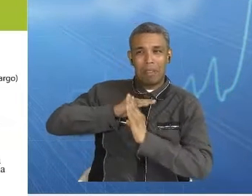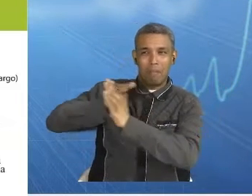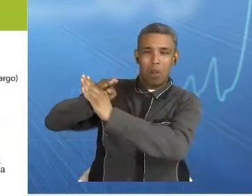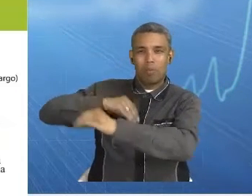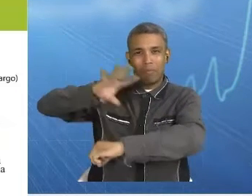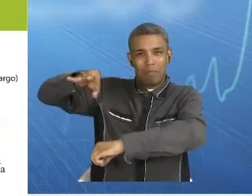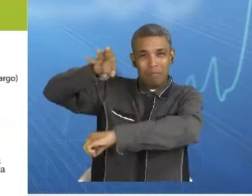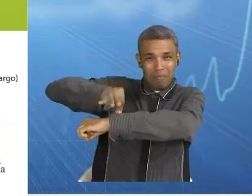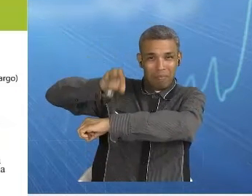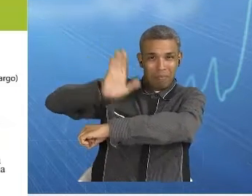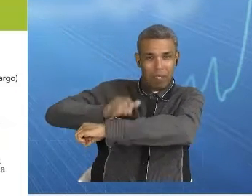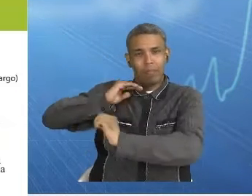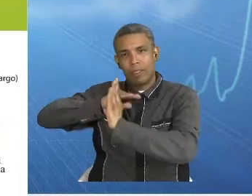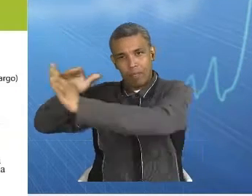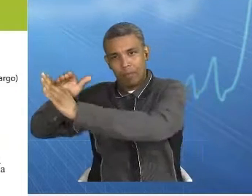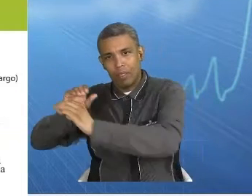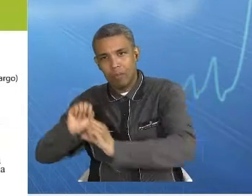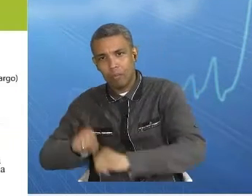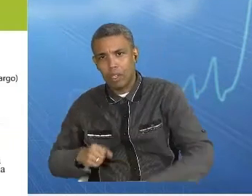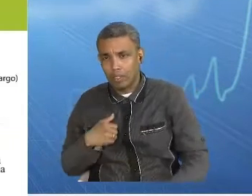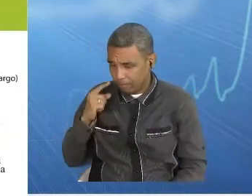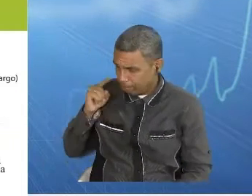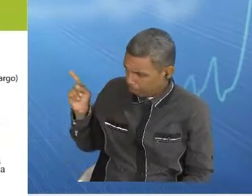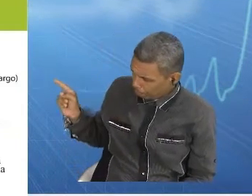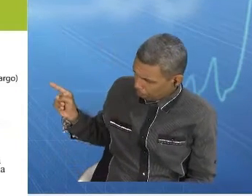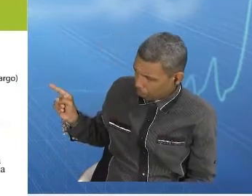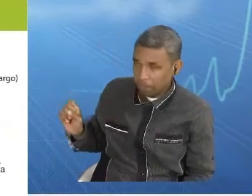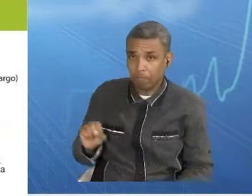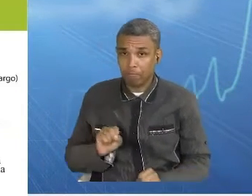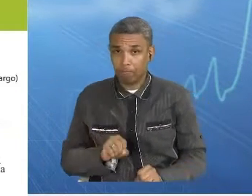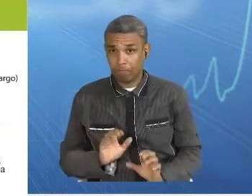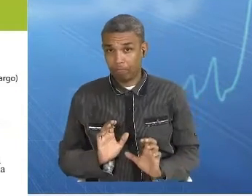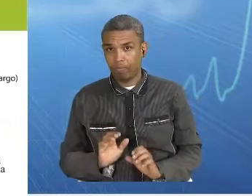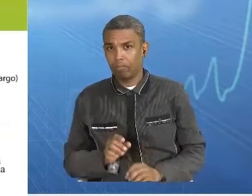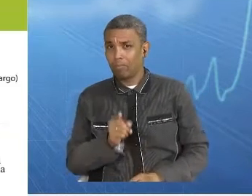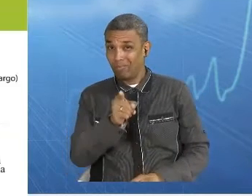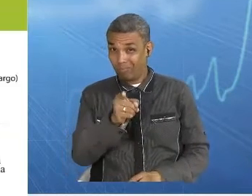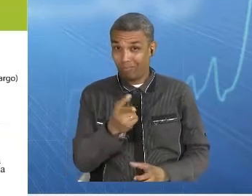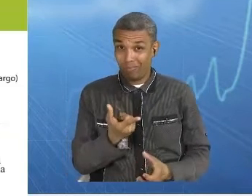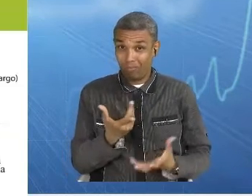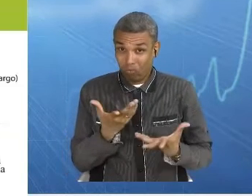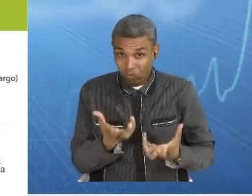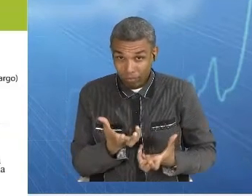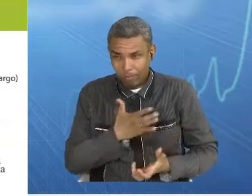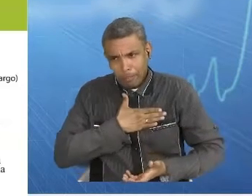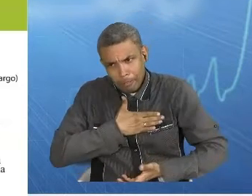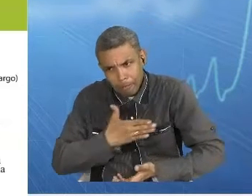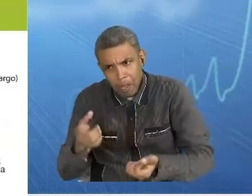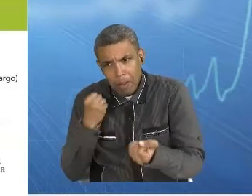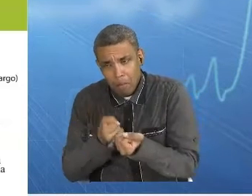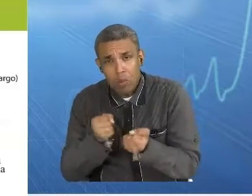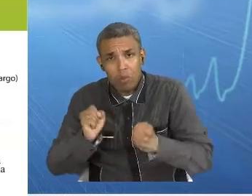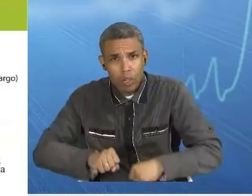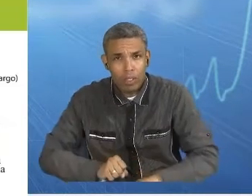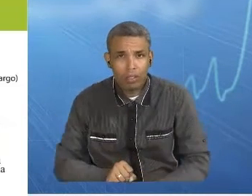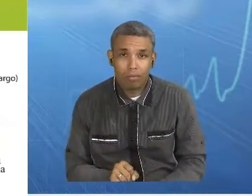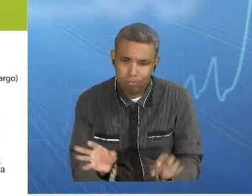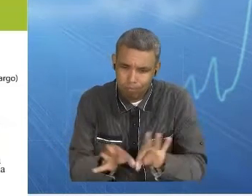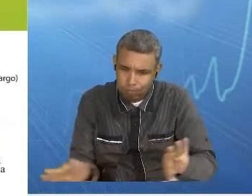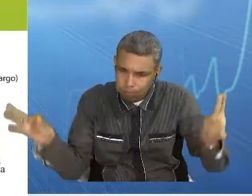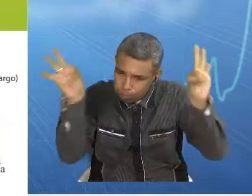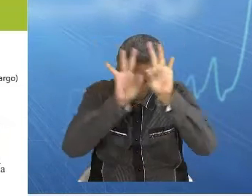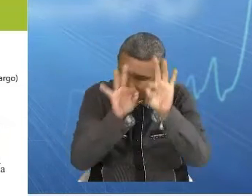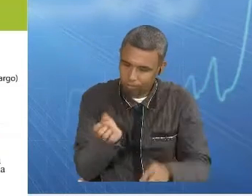está requiriendo por kits. Bueno, entonces metámonos la mano al bolsillo y sobre todo pongámonos la mano en el corazón, hoy por